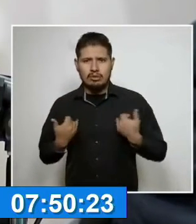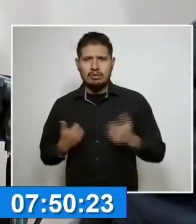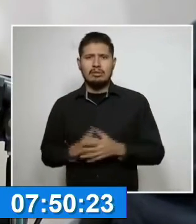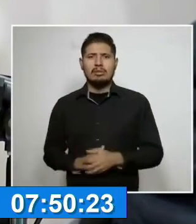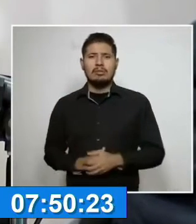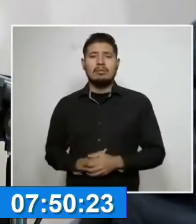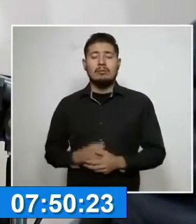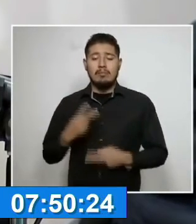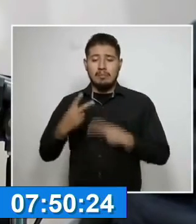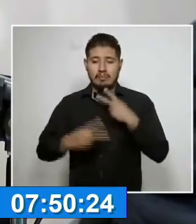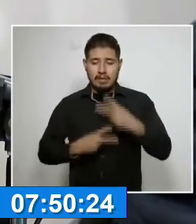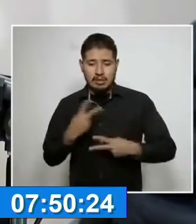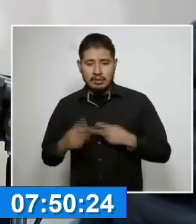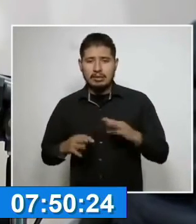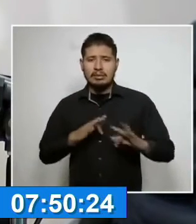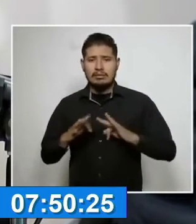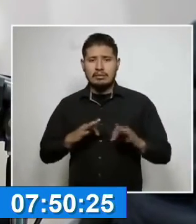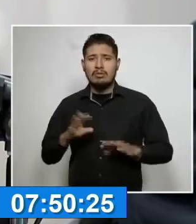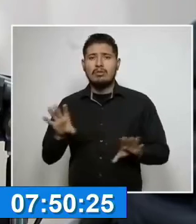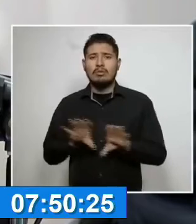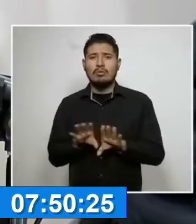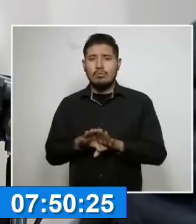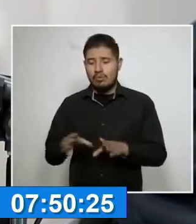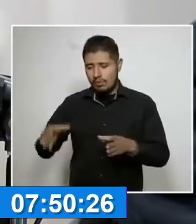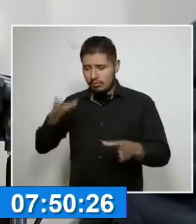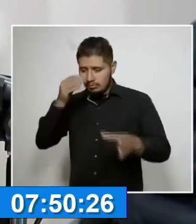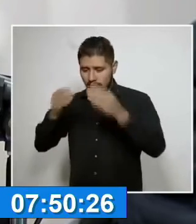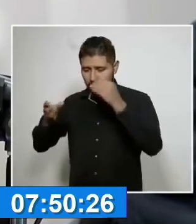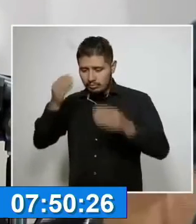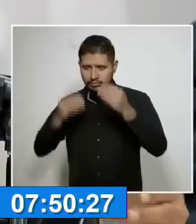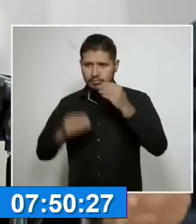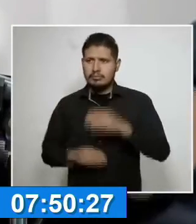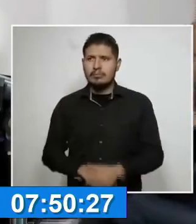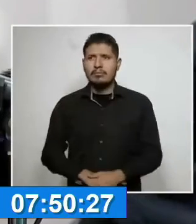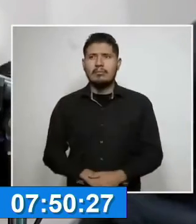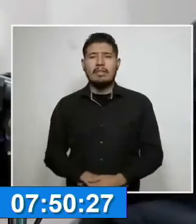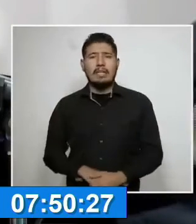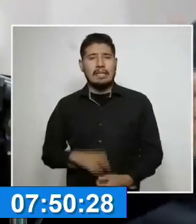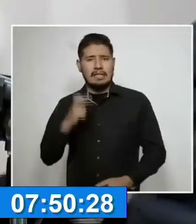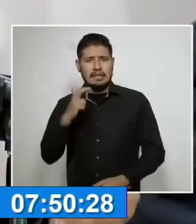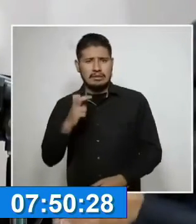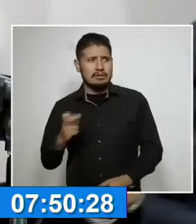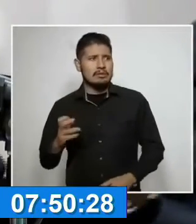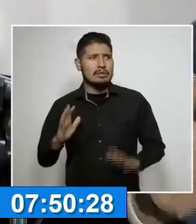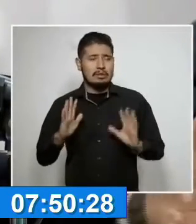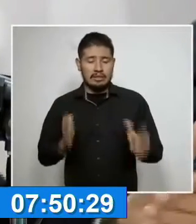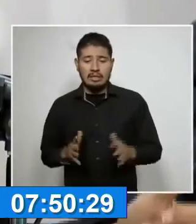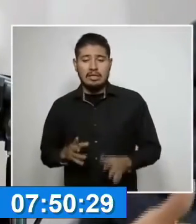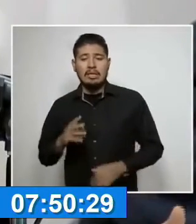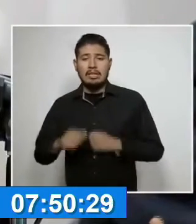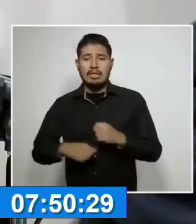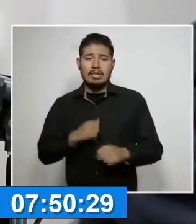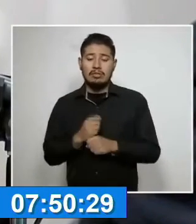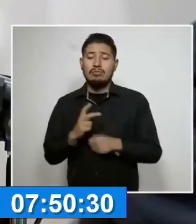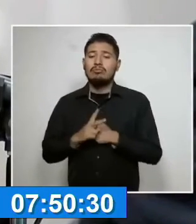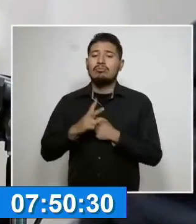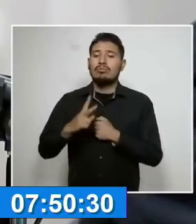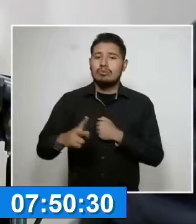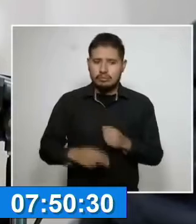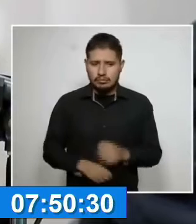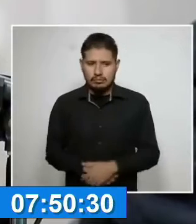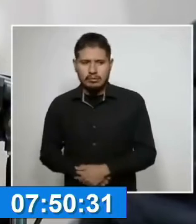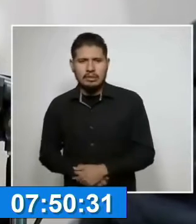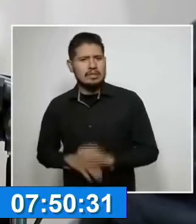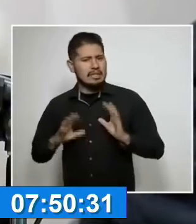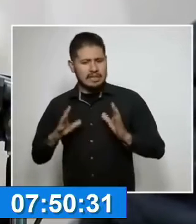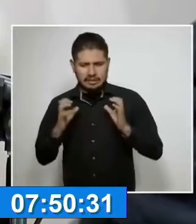van a trabajar como aprendices. Esto ya el año próximo.